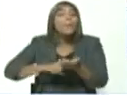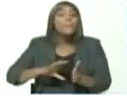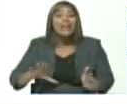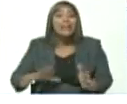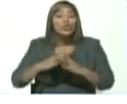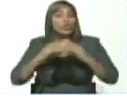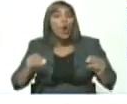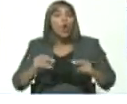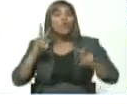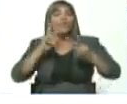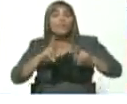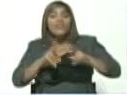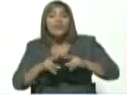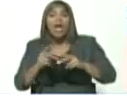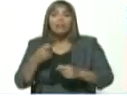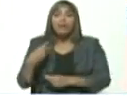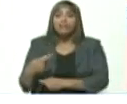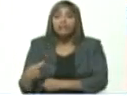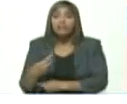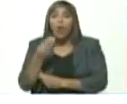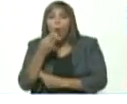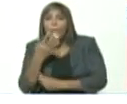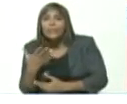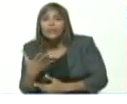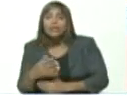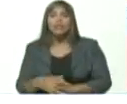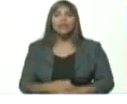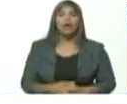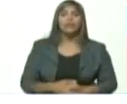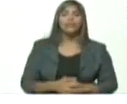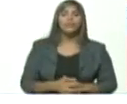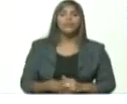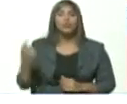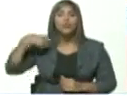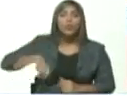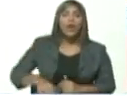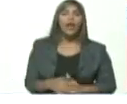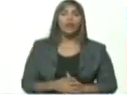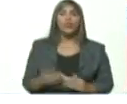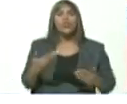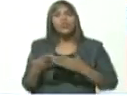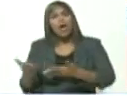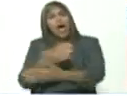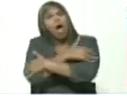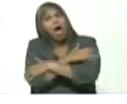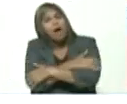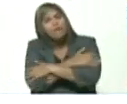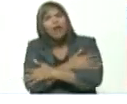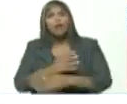su vivienda, su alimentación, su educación, su ingreso, darles un abrazo,